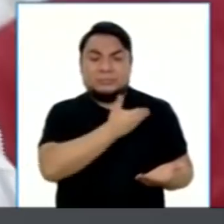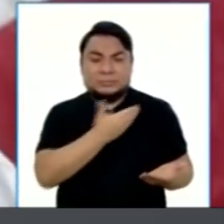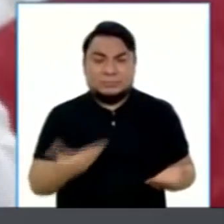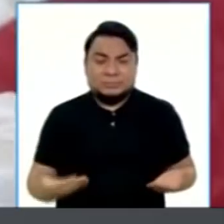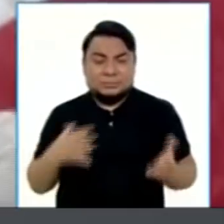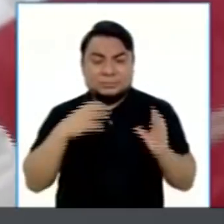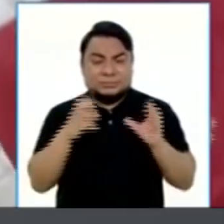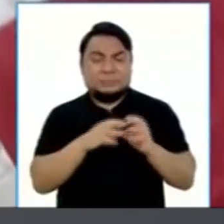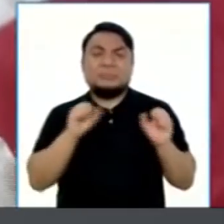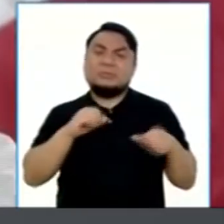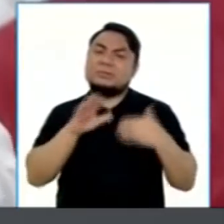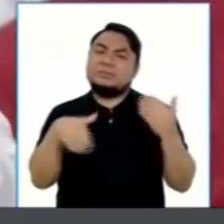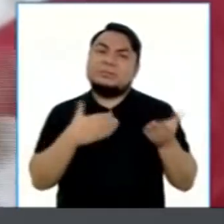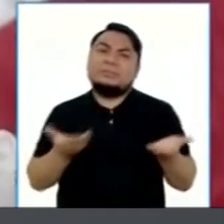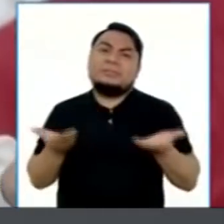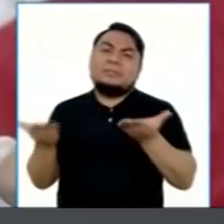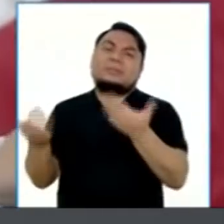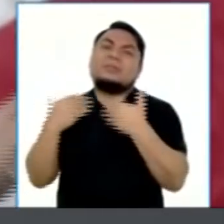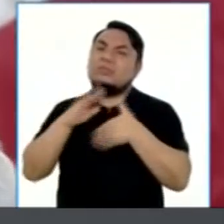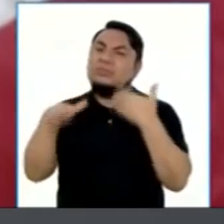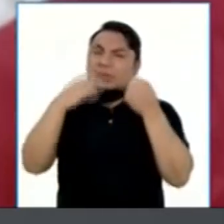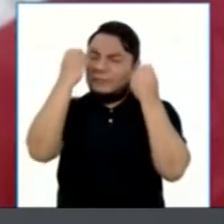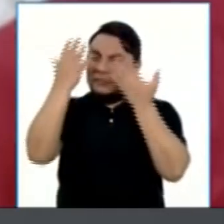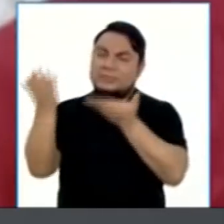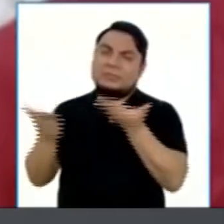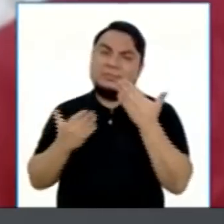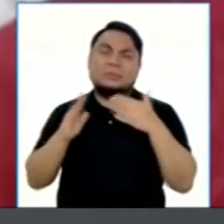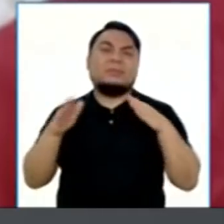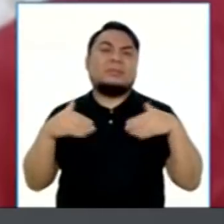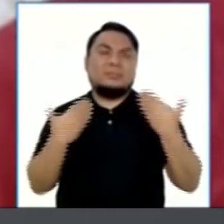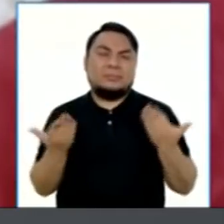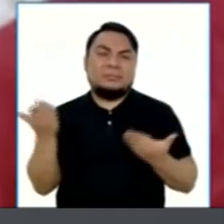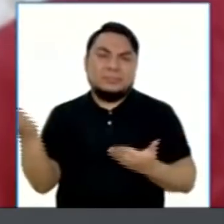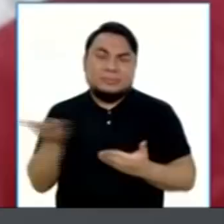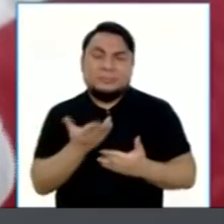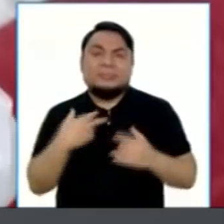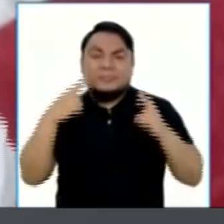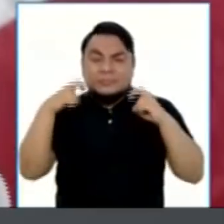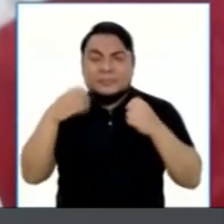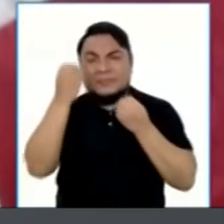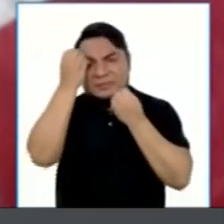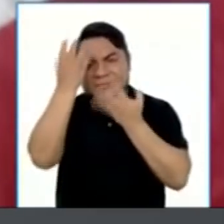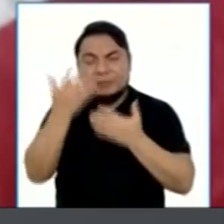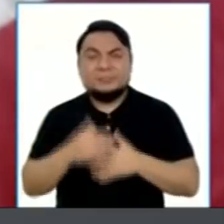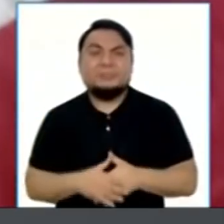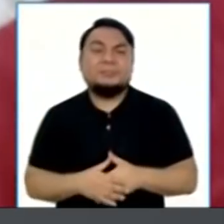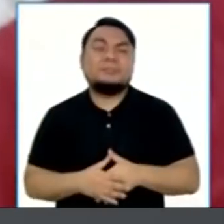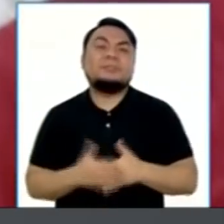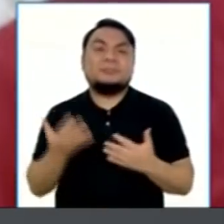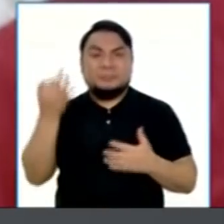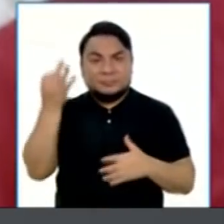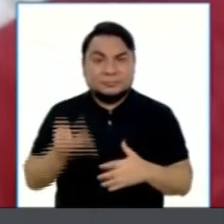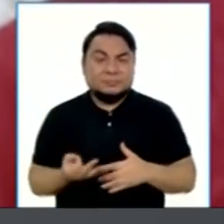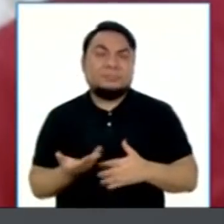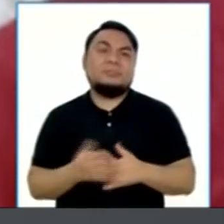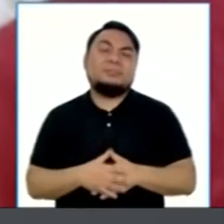Ejecutivo, todas las facilidades, toda la información para que puedan tener un informe